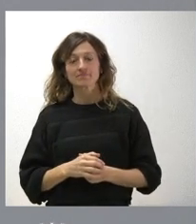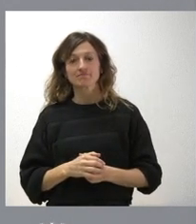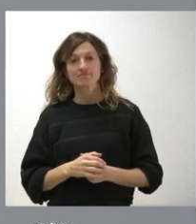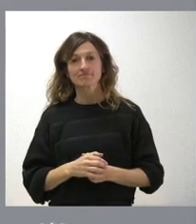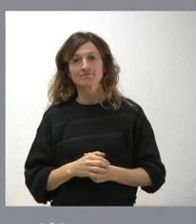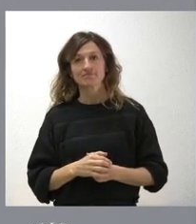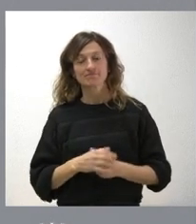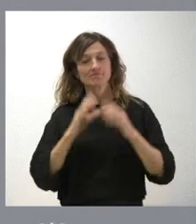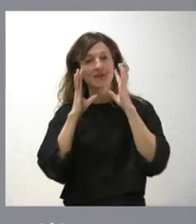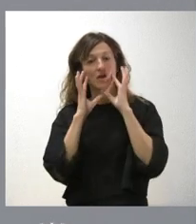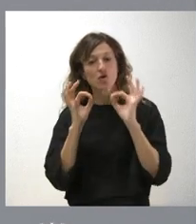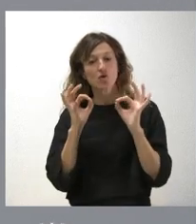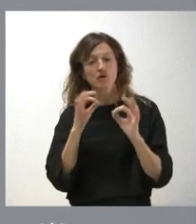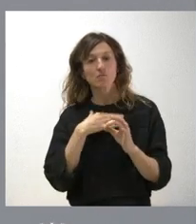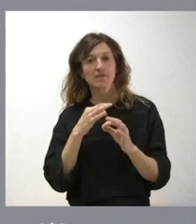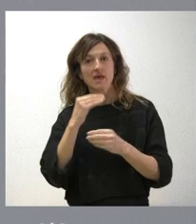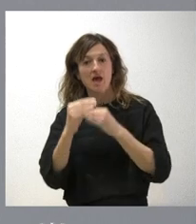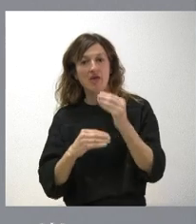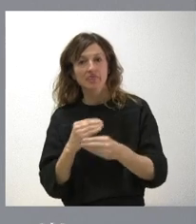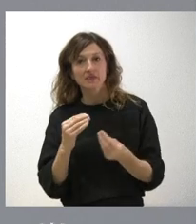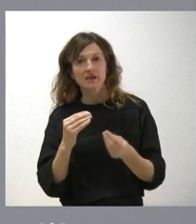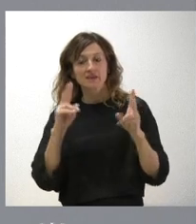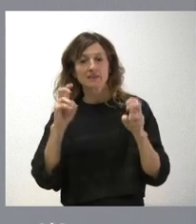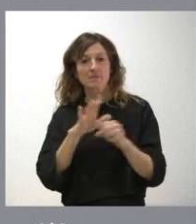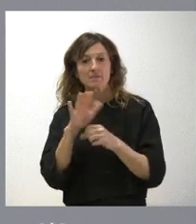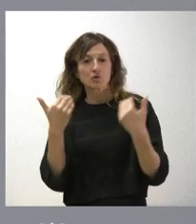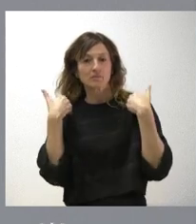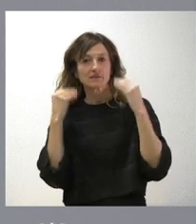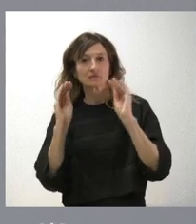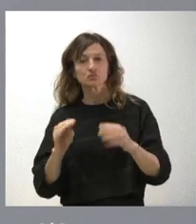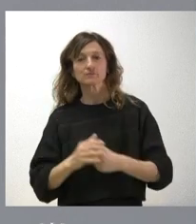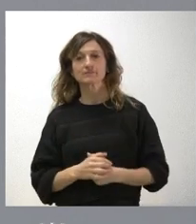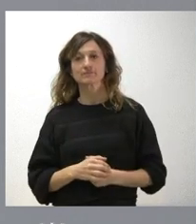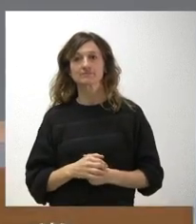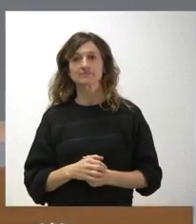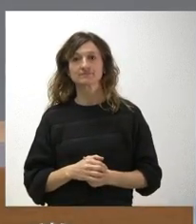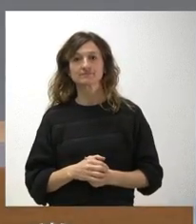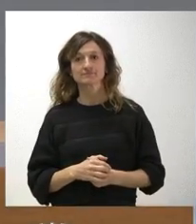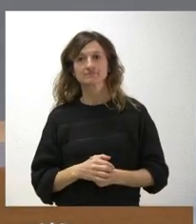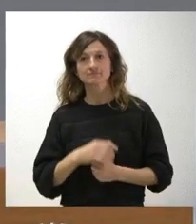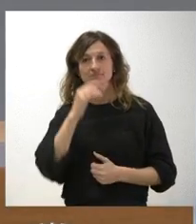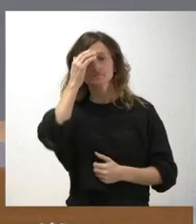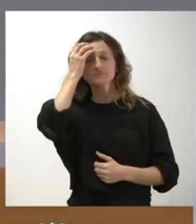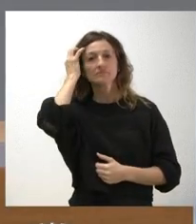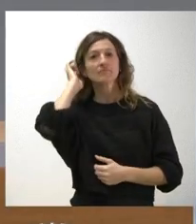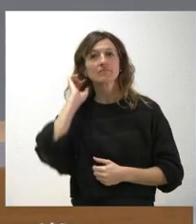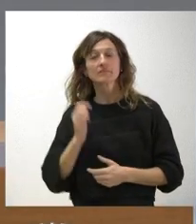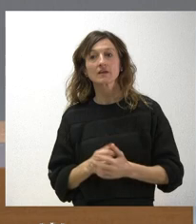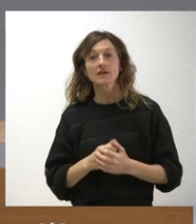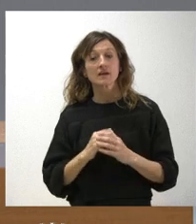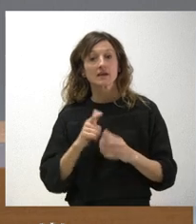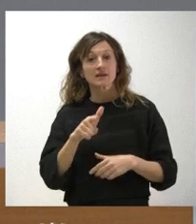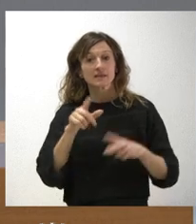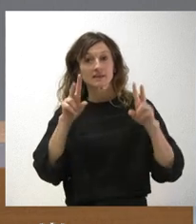pueden formularlas y pueden realizarlas en el ámbito de sus competencias desde la per entonces se van a poner en marcha